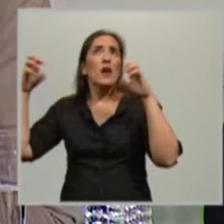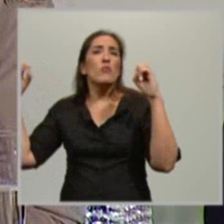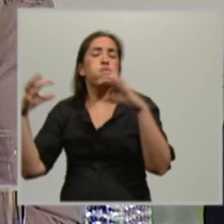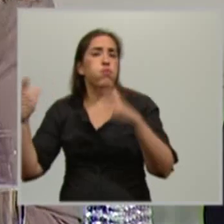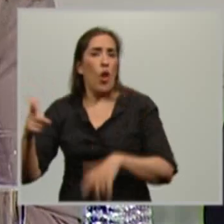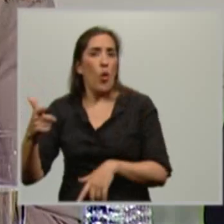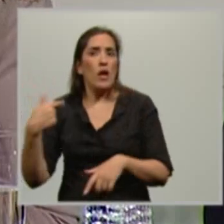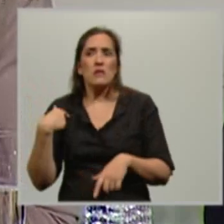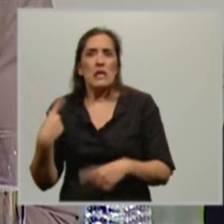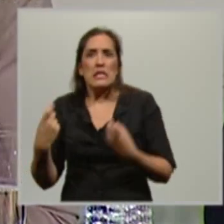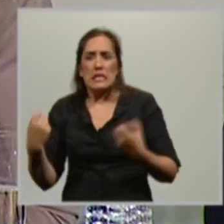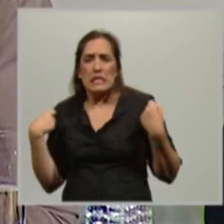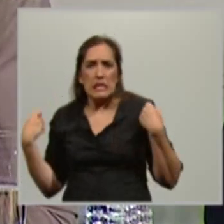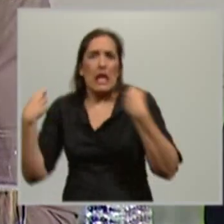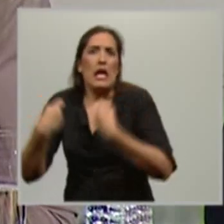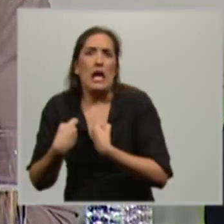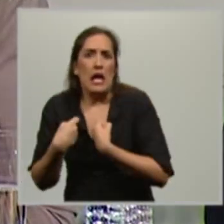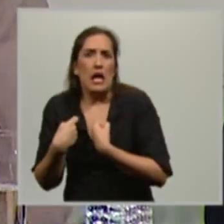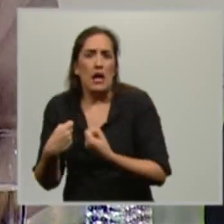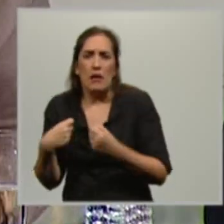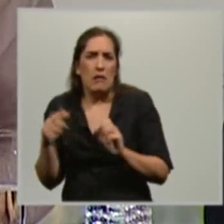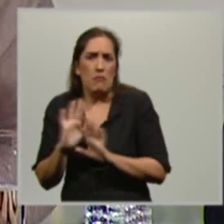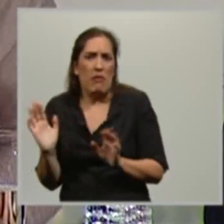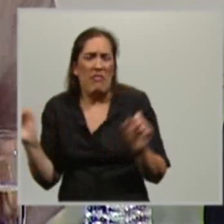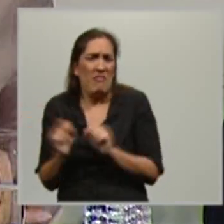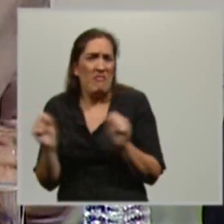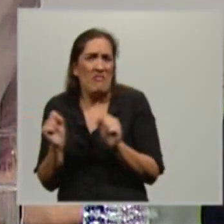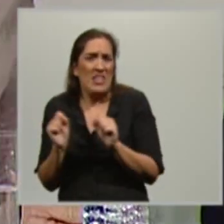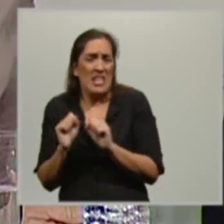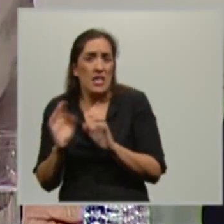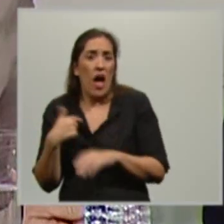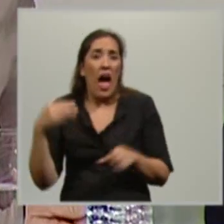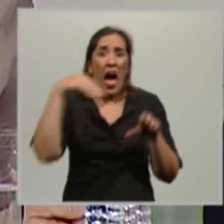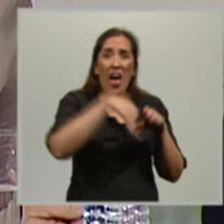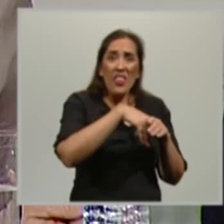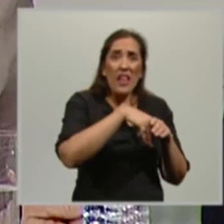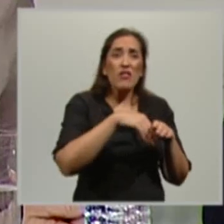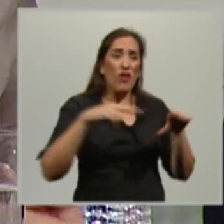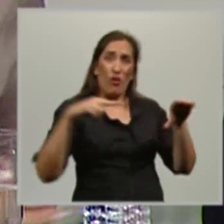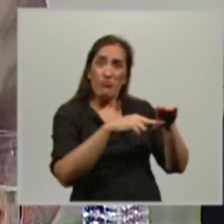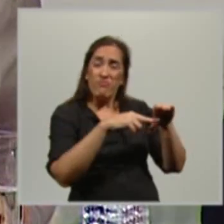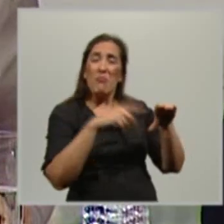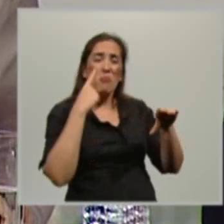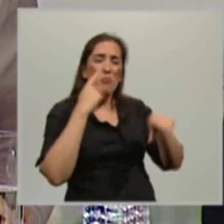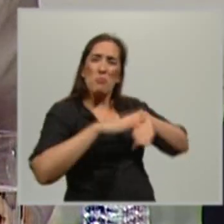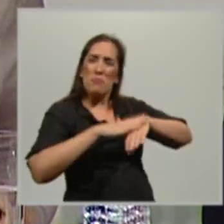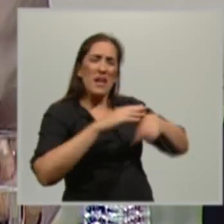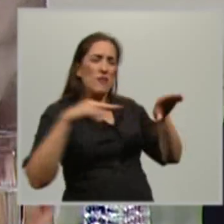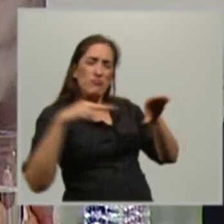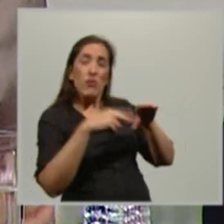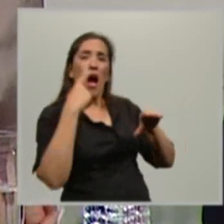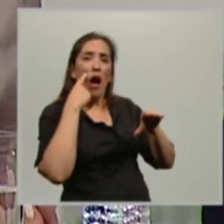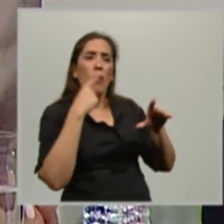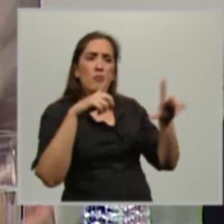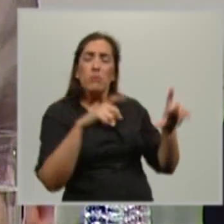me tuve que poner mi abrigo porque me moría de abrigo en los pasillos. Y tenía más calor adentro con la resonancia magnética que en el pasillo.